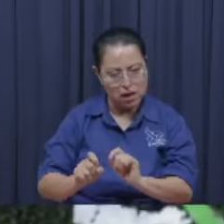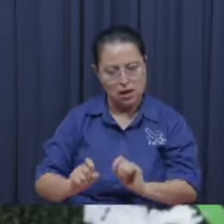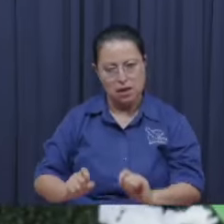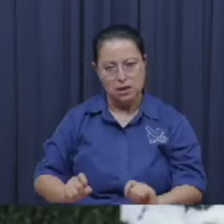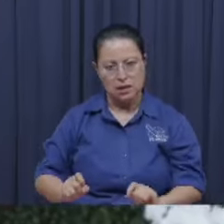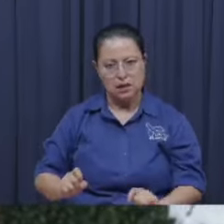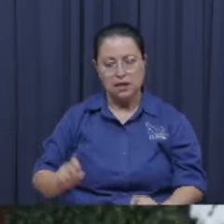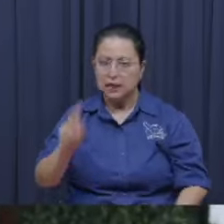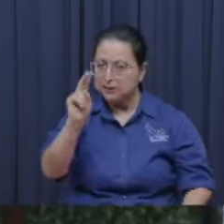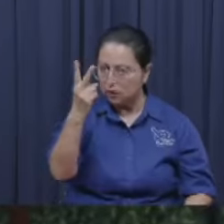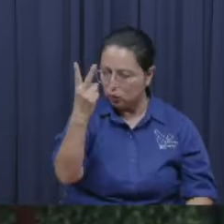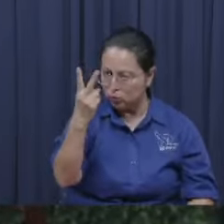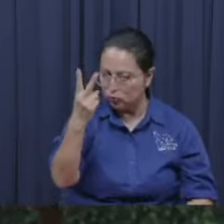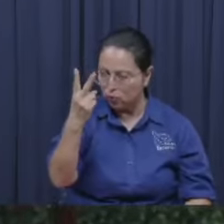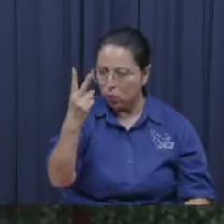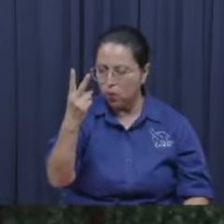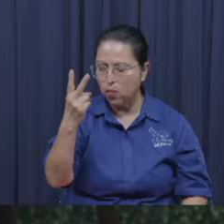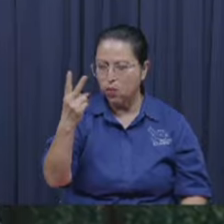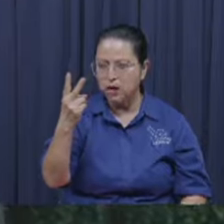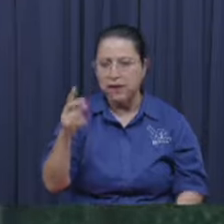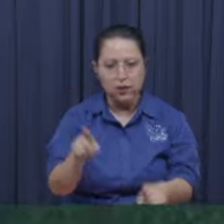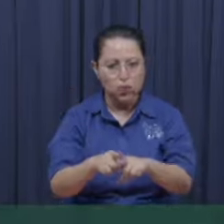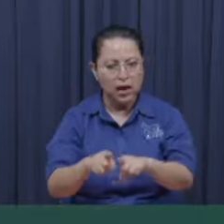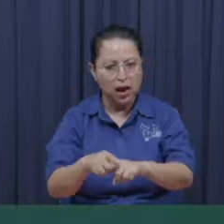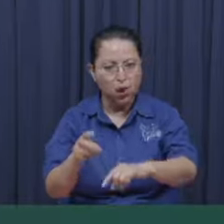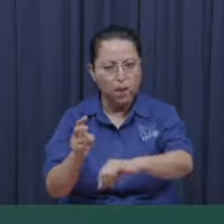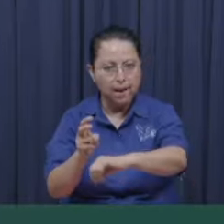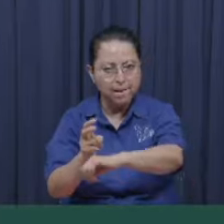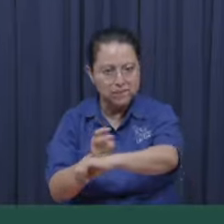El segundo ser viviente era semejante a un becerro.